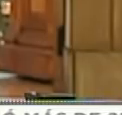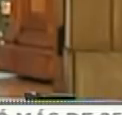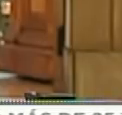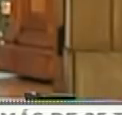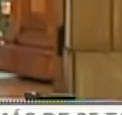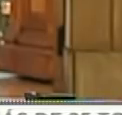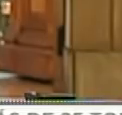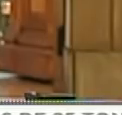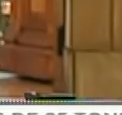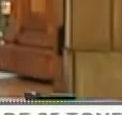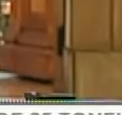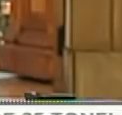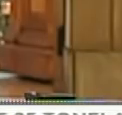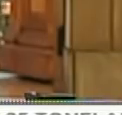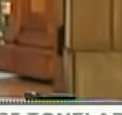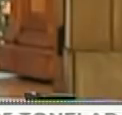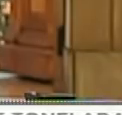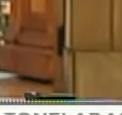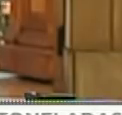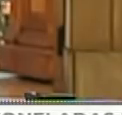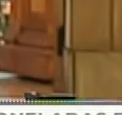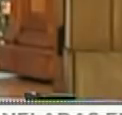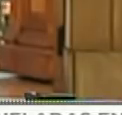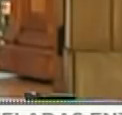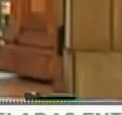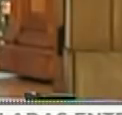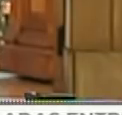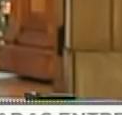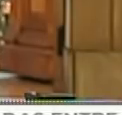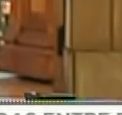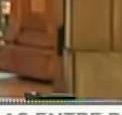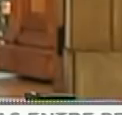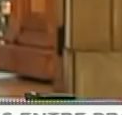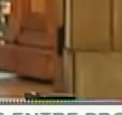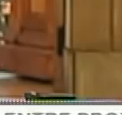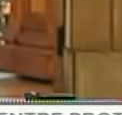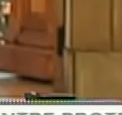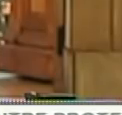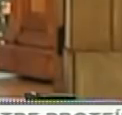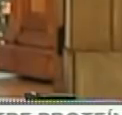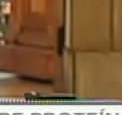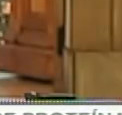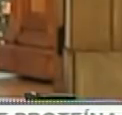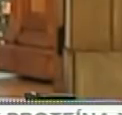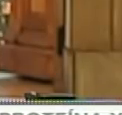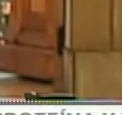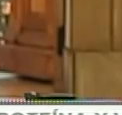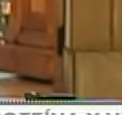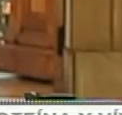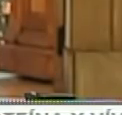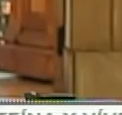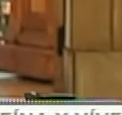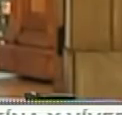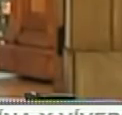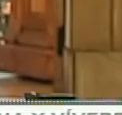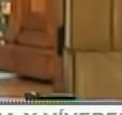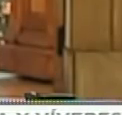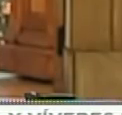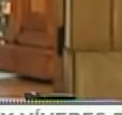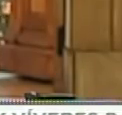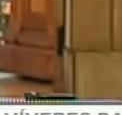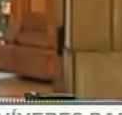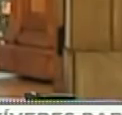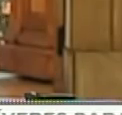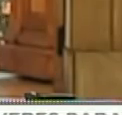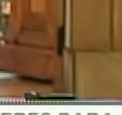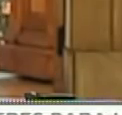normalidad relativa, a una normalidad vigilada. Hemos estado también, bueno, viendo los casos en